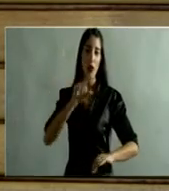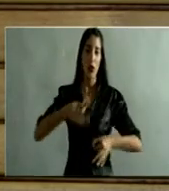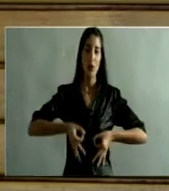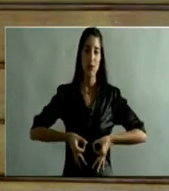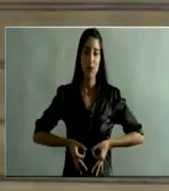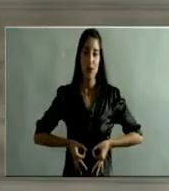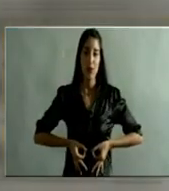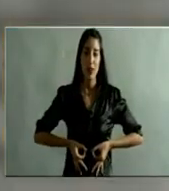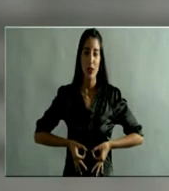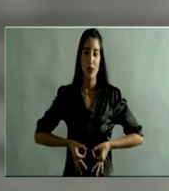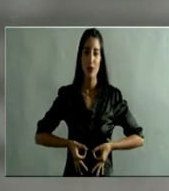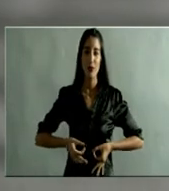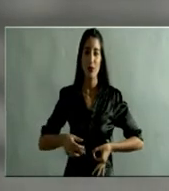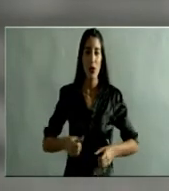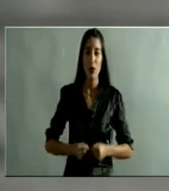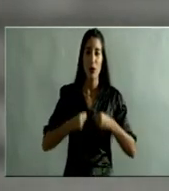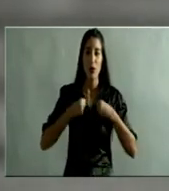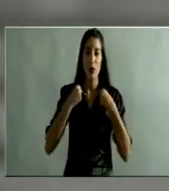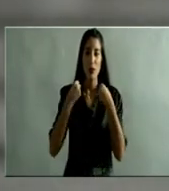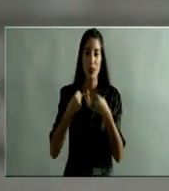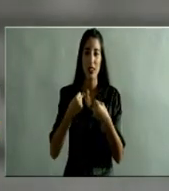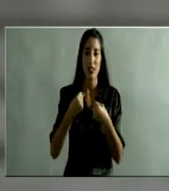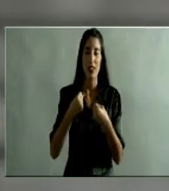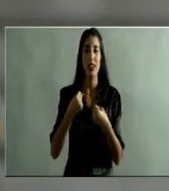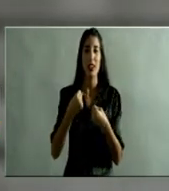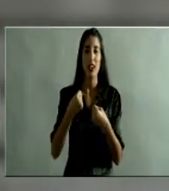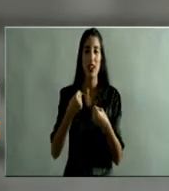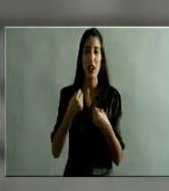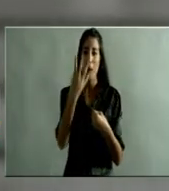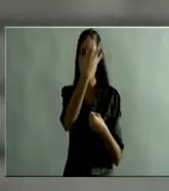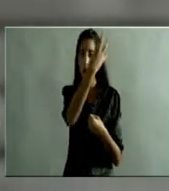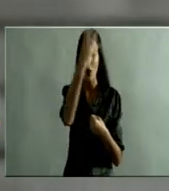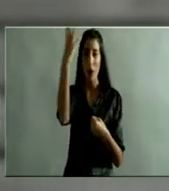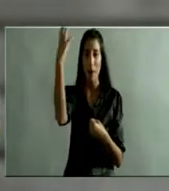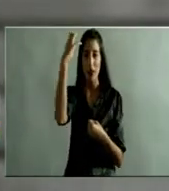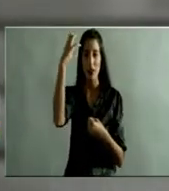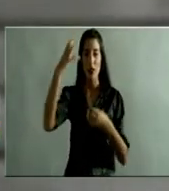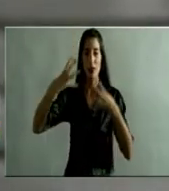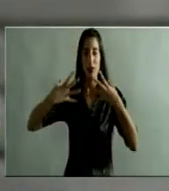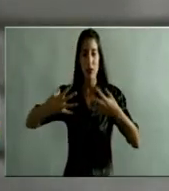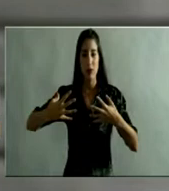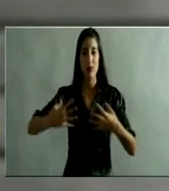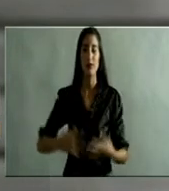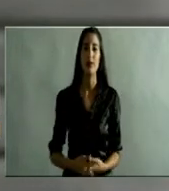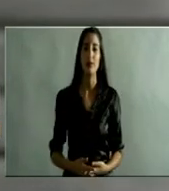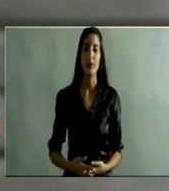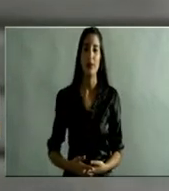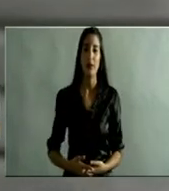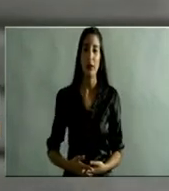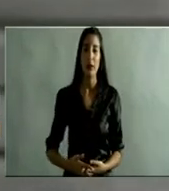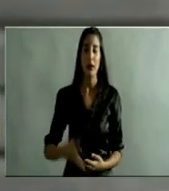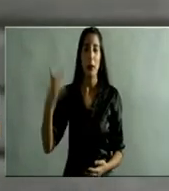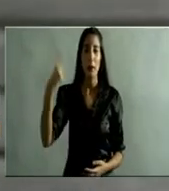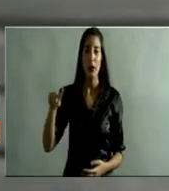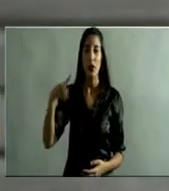fuertes Sentía las mamas muy hinchadas Como cuando una mujer le está por venir Pero no venía mi menstruación